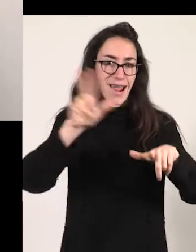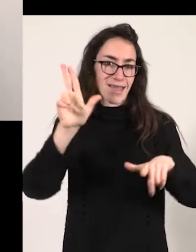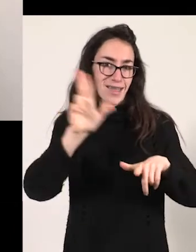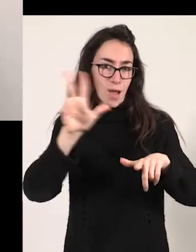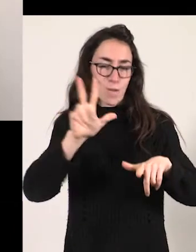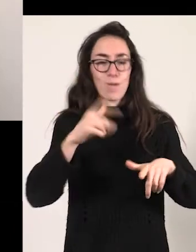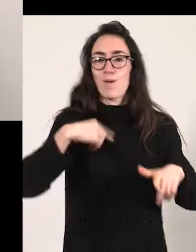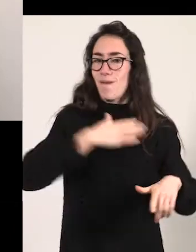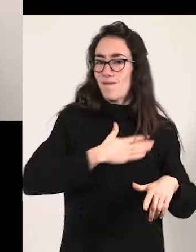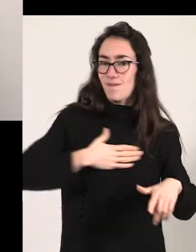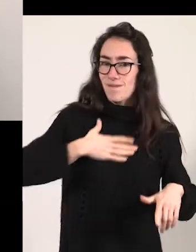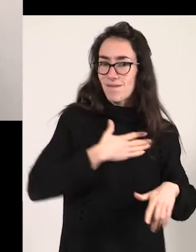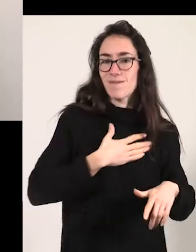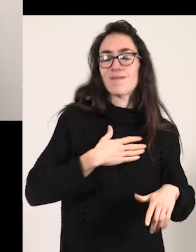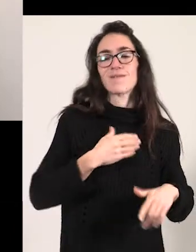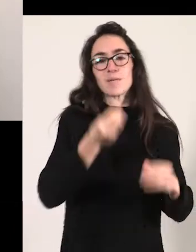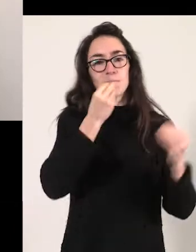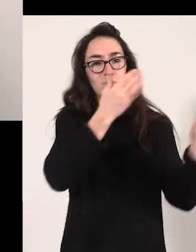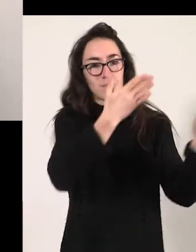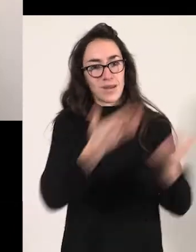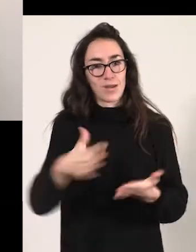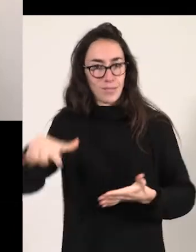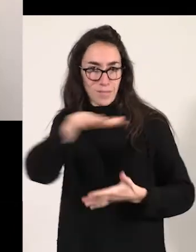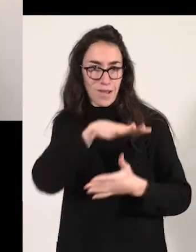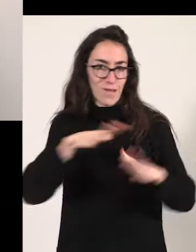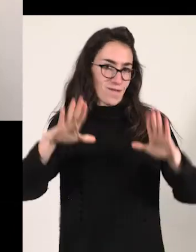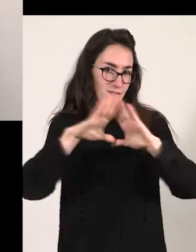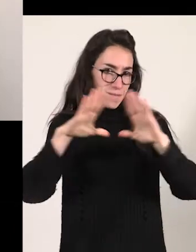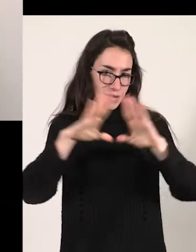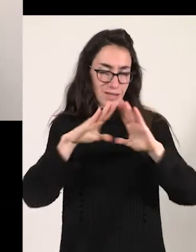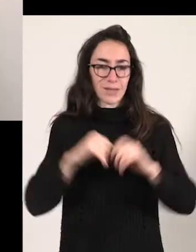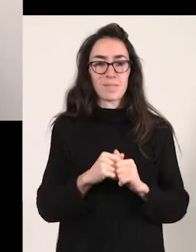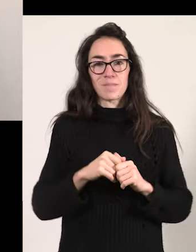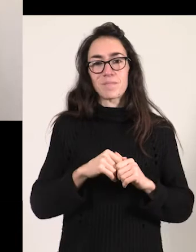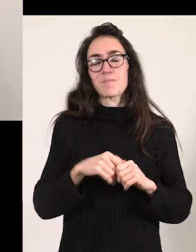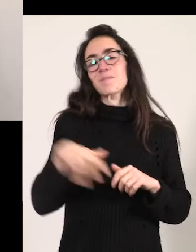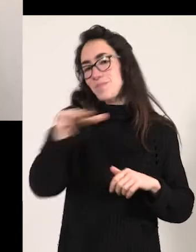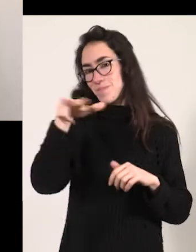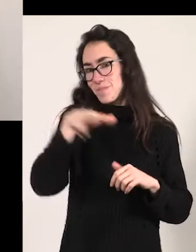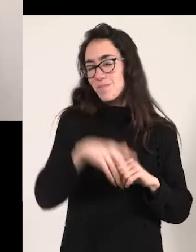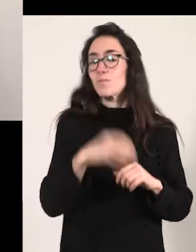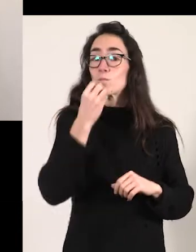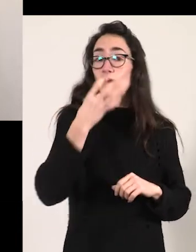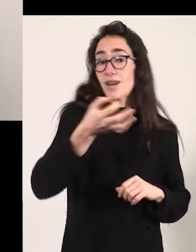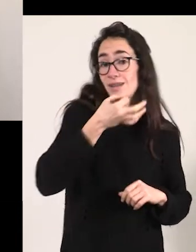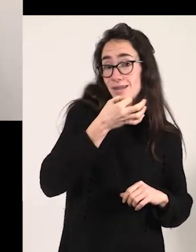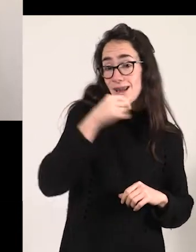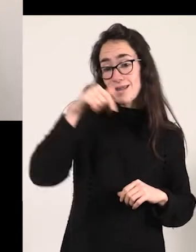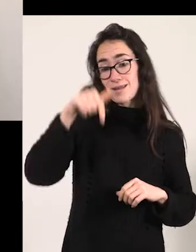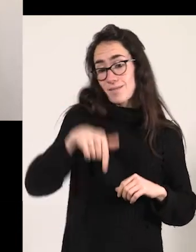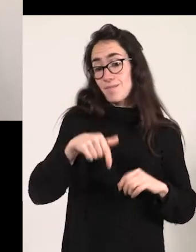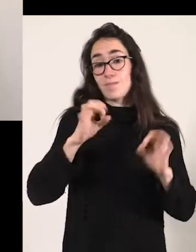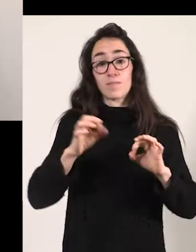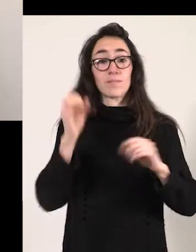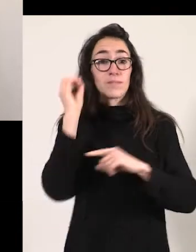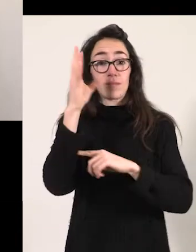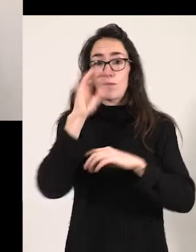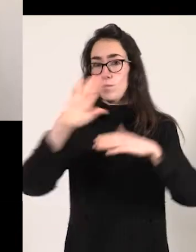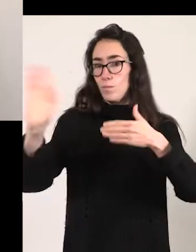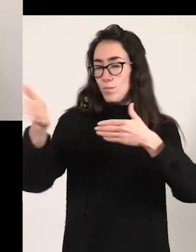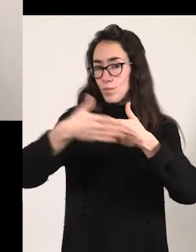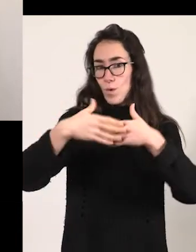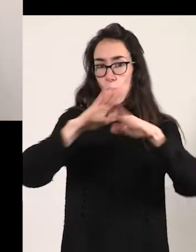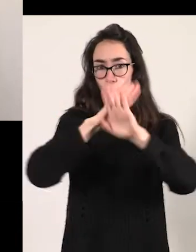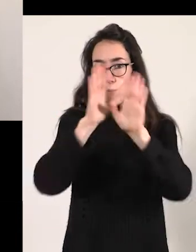konektatuta zaudeten pertsona guztioi. Ongi etorri topaketa feminista azken saio honetara. Buenas tardes, bienvenidas, bienvenidos a esta